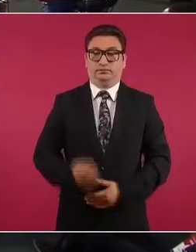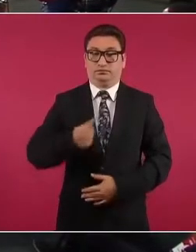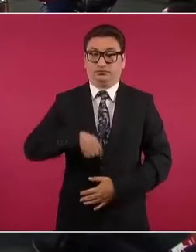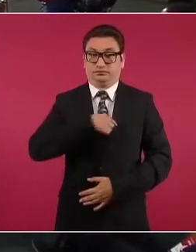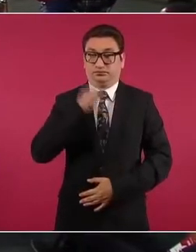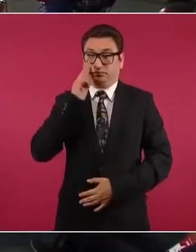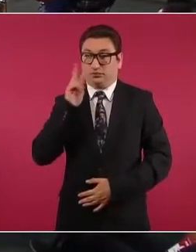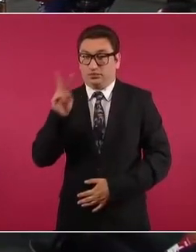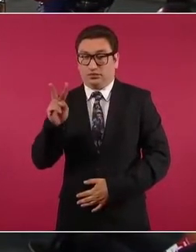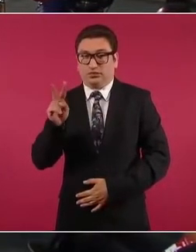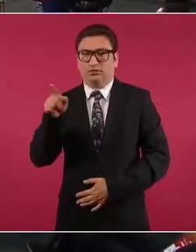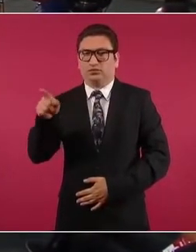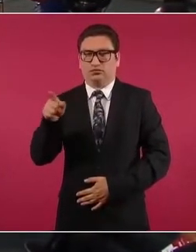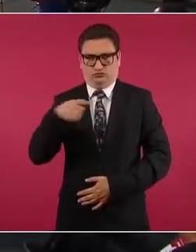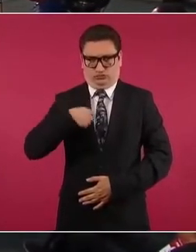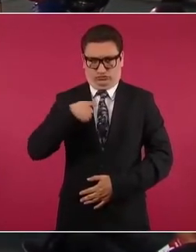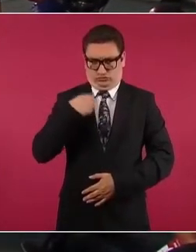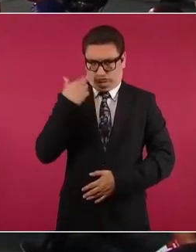he estado viendo